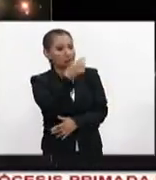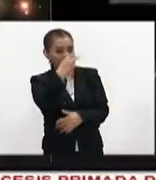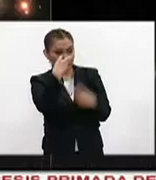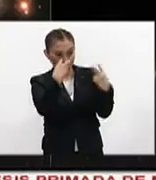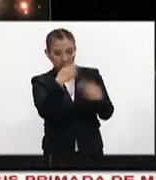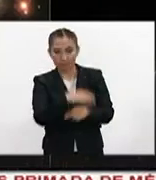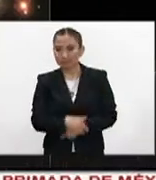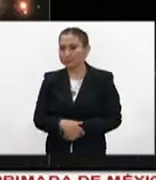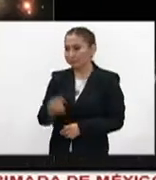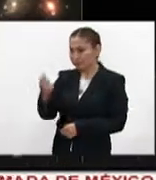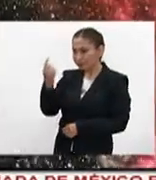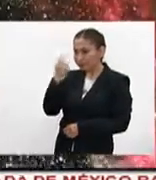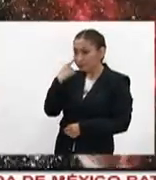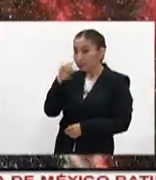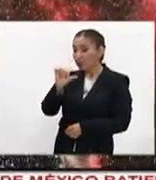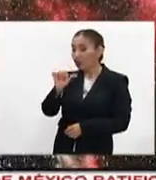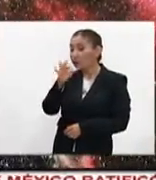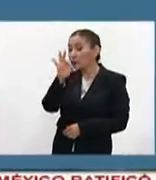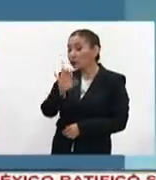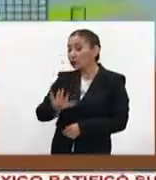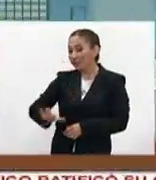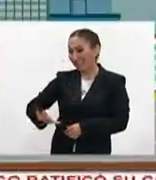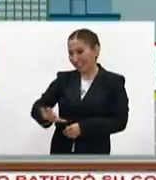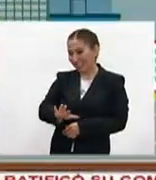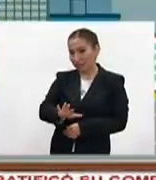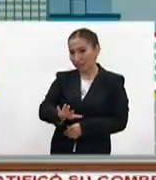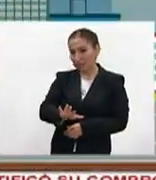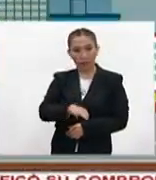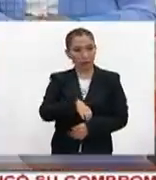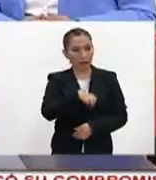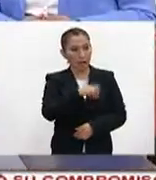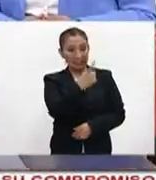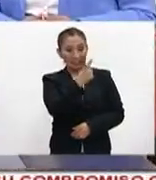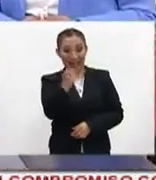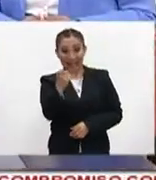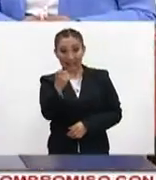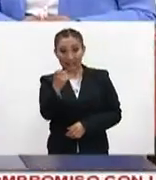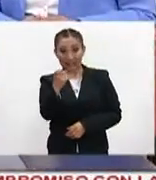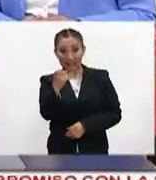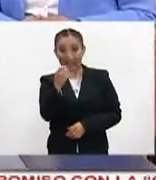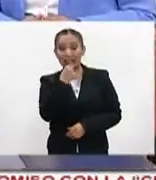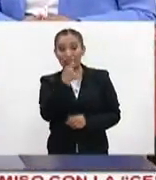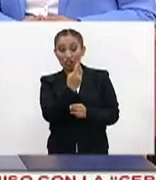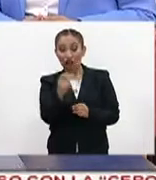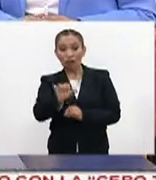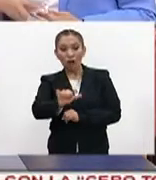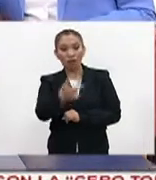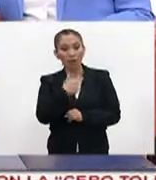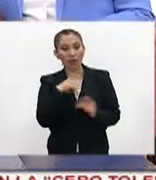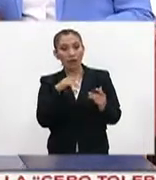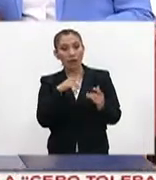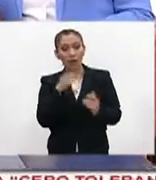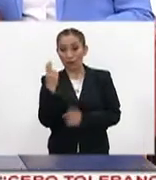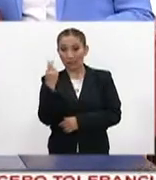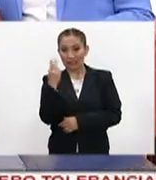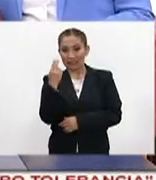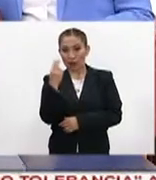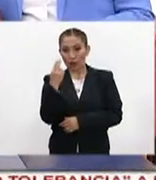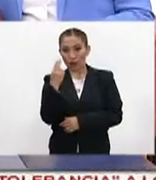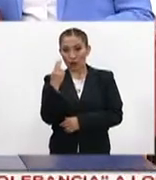está escuchando. Así es, el 11% de estos... De cada 100 niños, 11 han chateado con un desconocido. No,